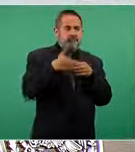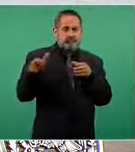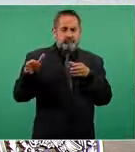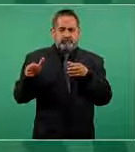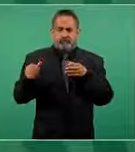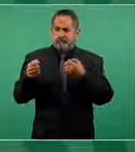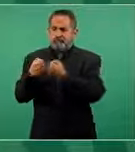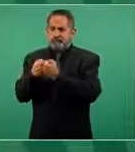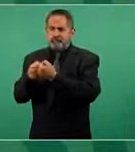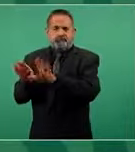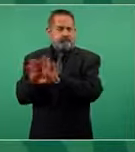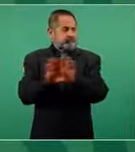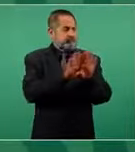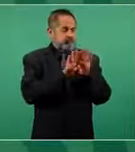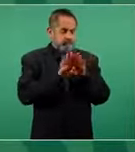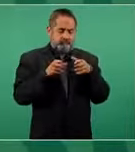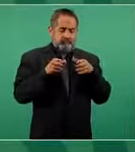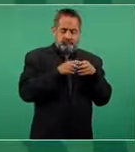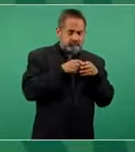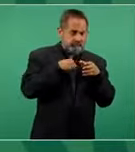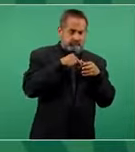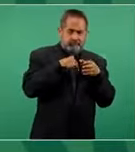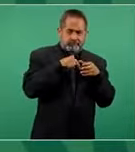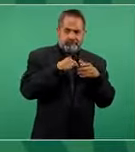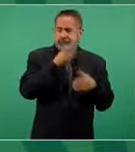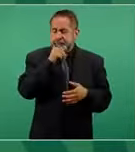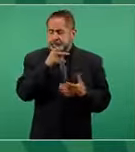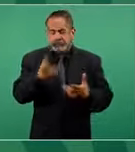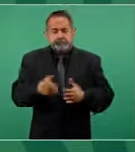encerrarse por completo. Esto